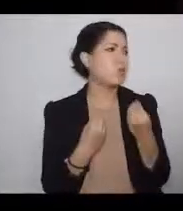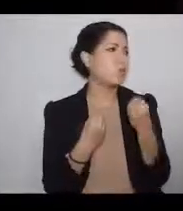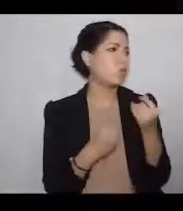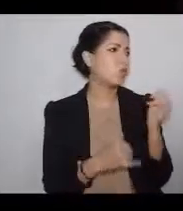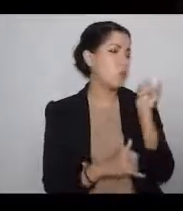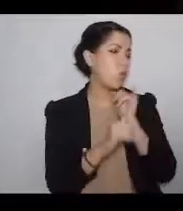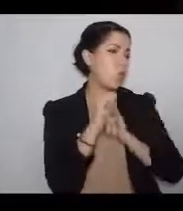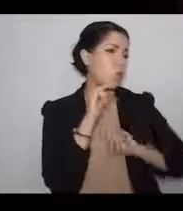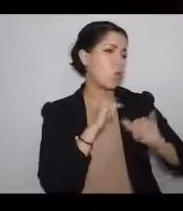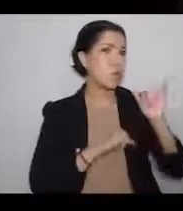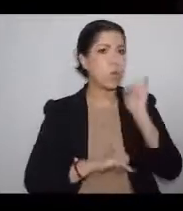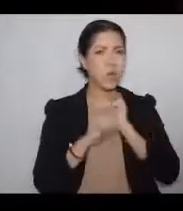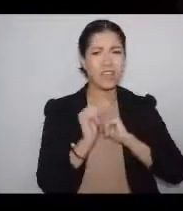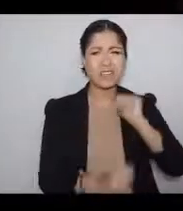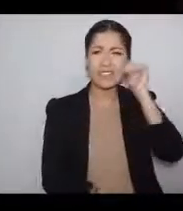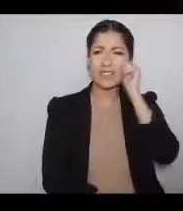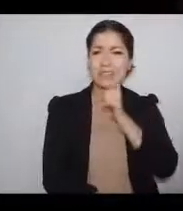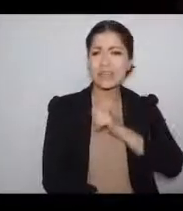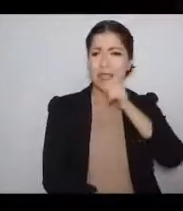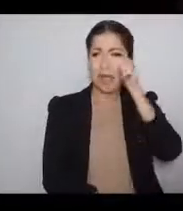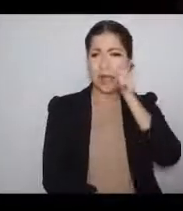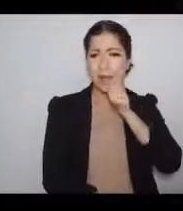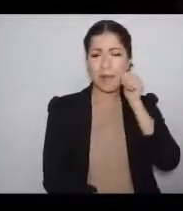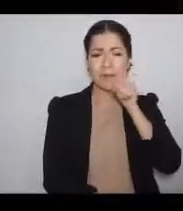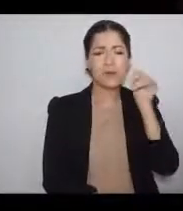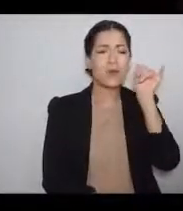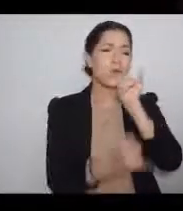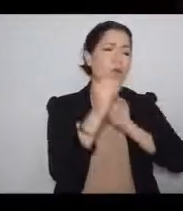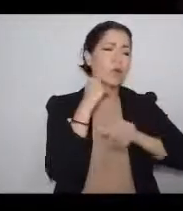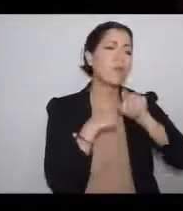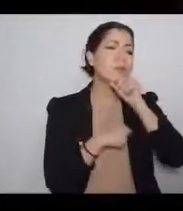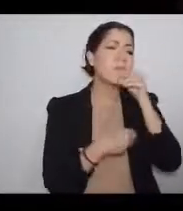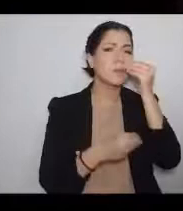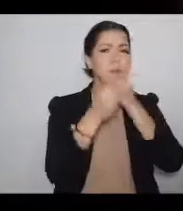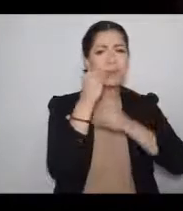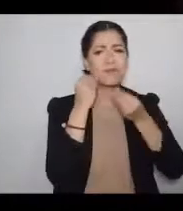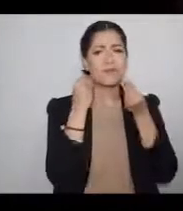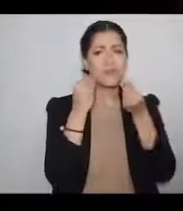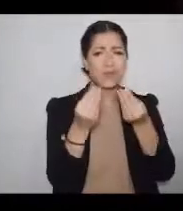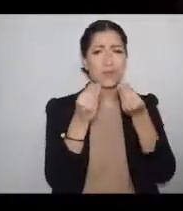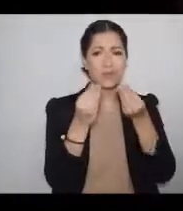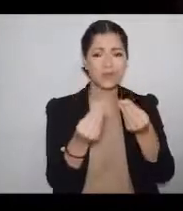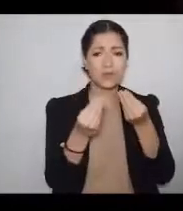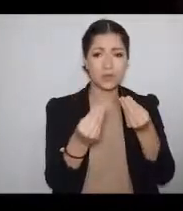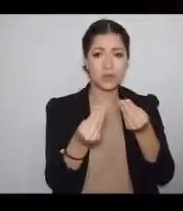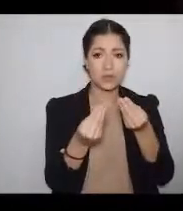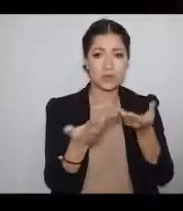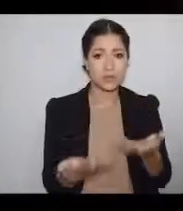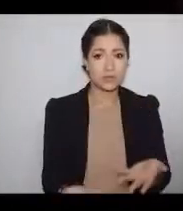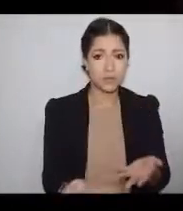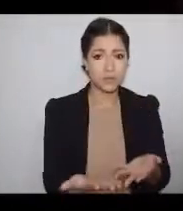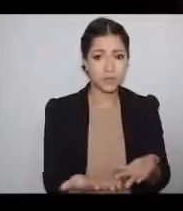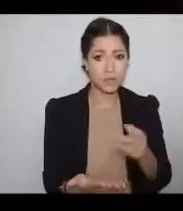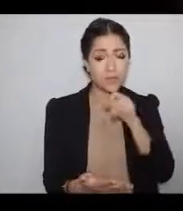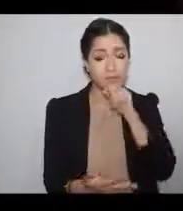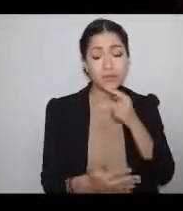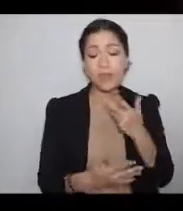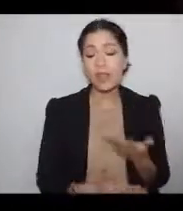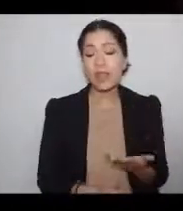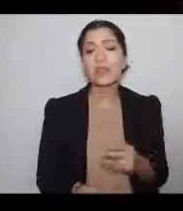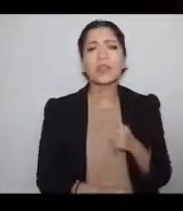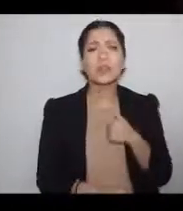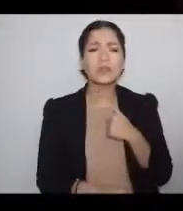Siempre bebo y como demasiado. No hay perdiz que no me guste.